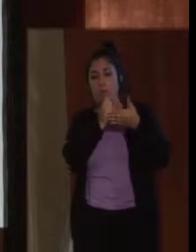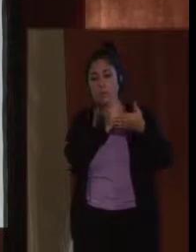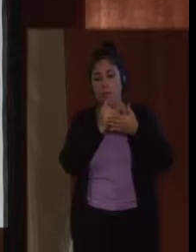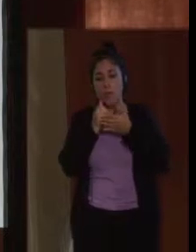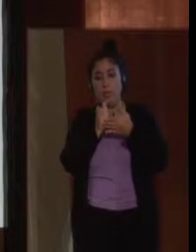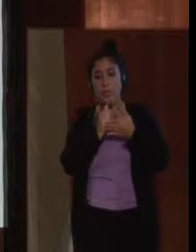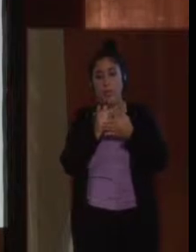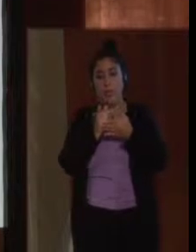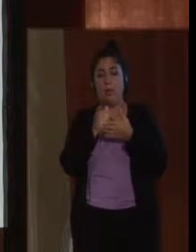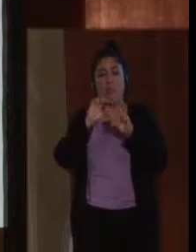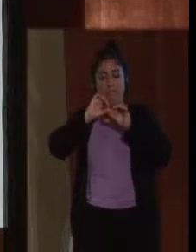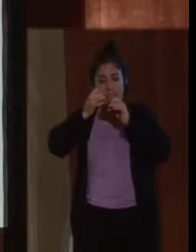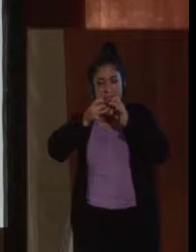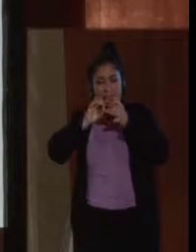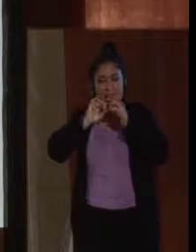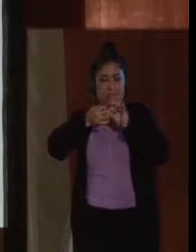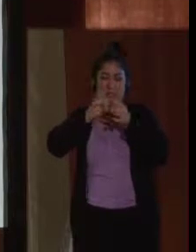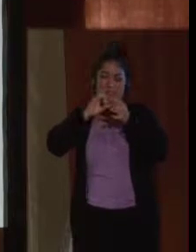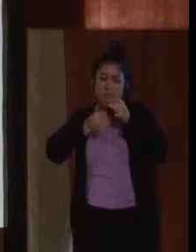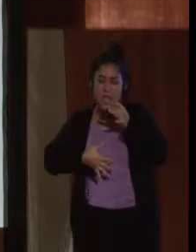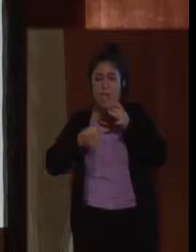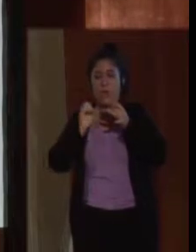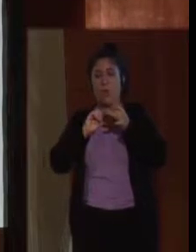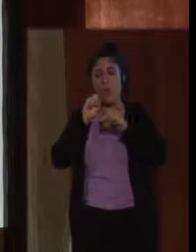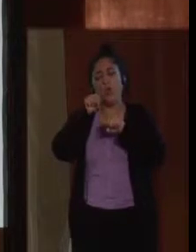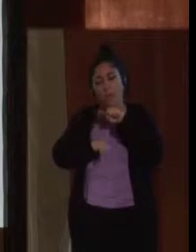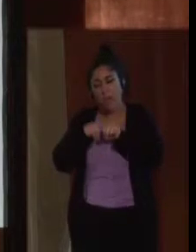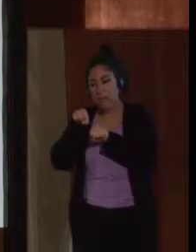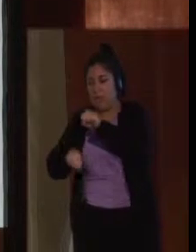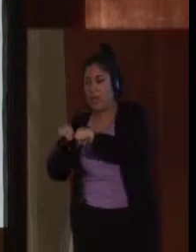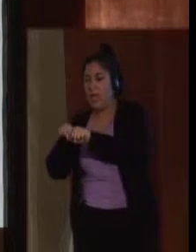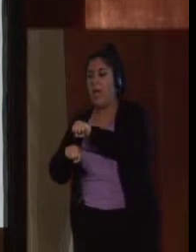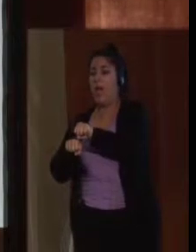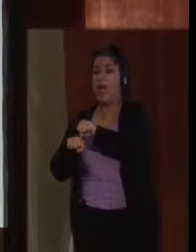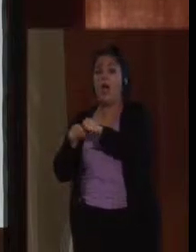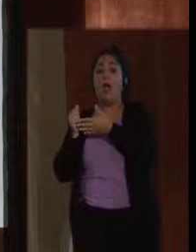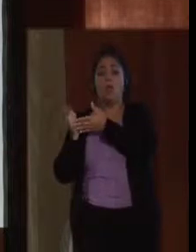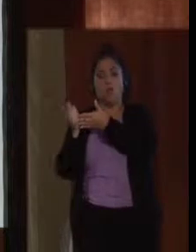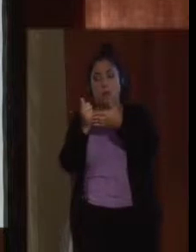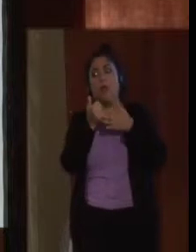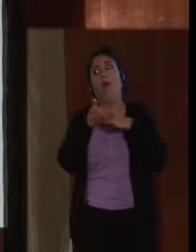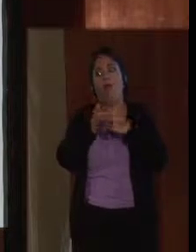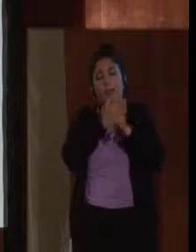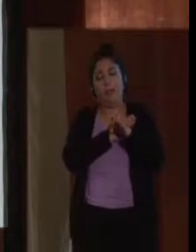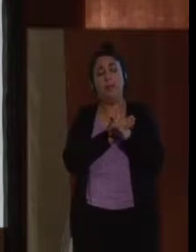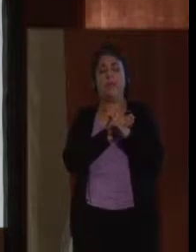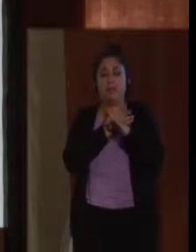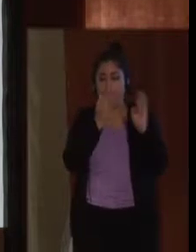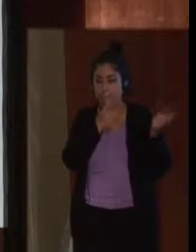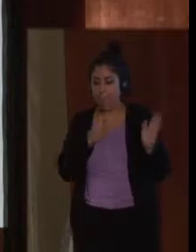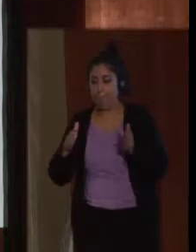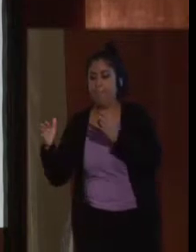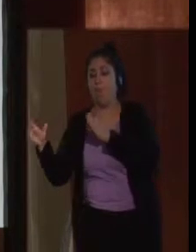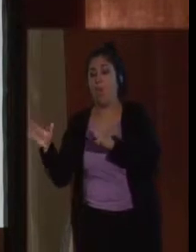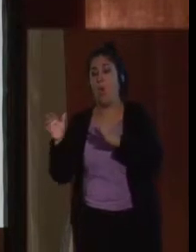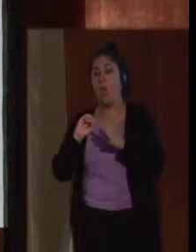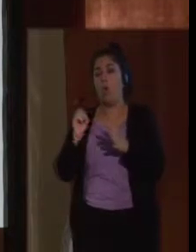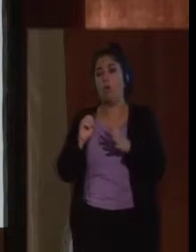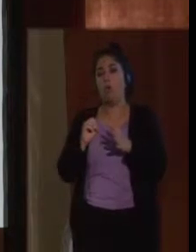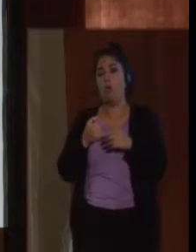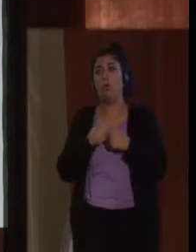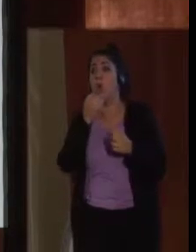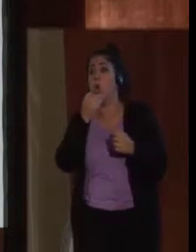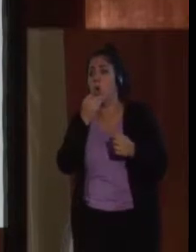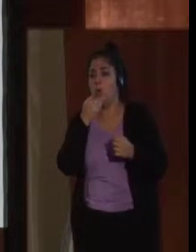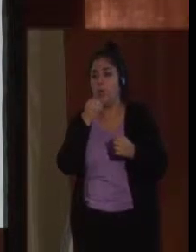la respuesta, las emergencias de aseguramiento. Bueno, el Perú para esta gestión reactiva cuenta con un fondo de